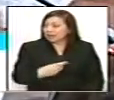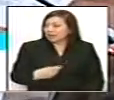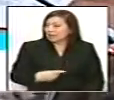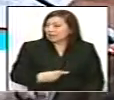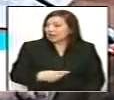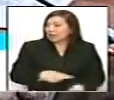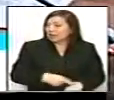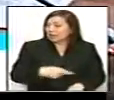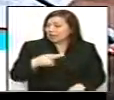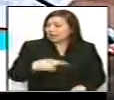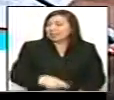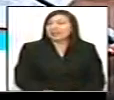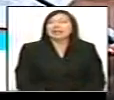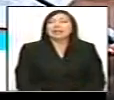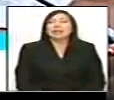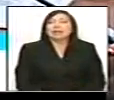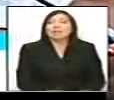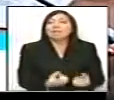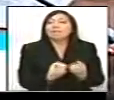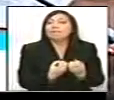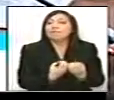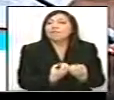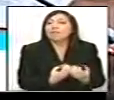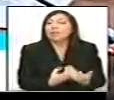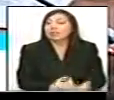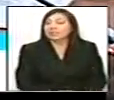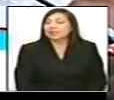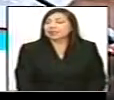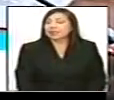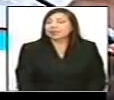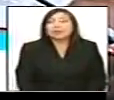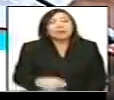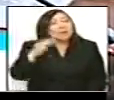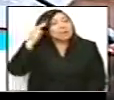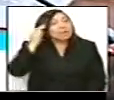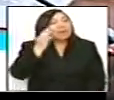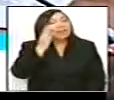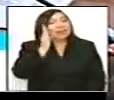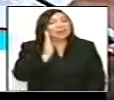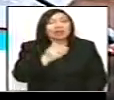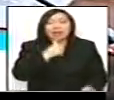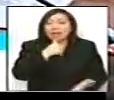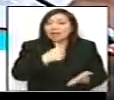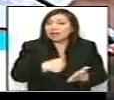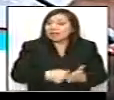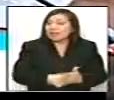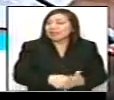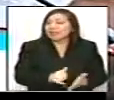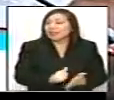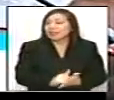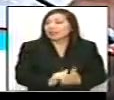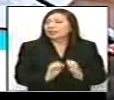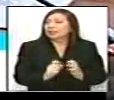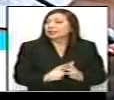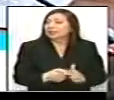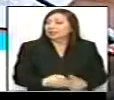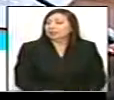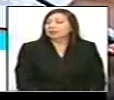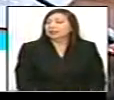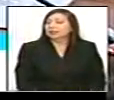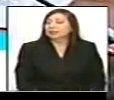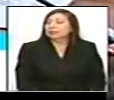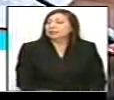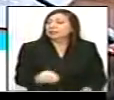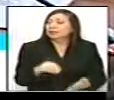Regional Forestal de Madre de Dios, una carta notarial en el sentido que vamos a iniciar una acción